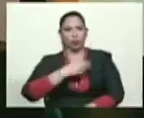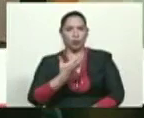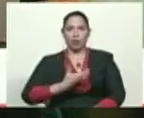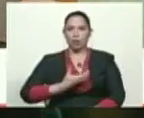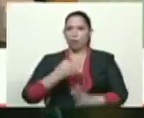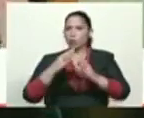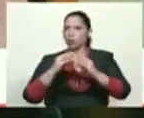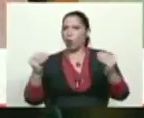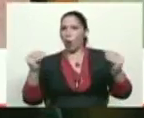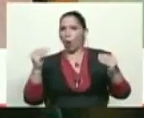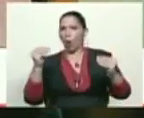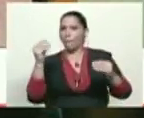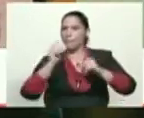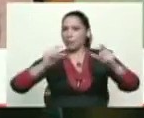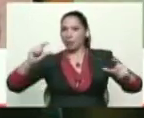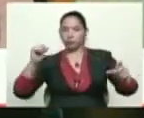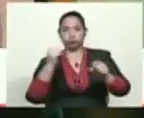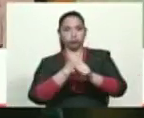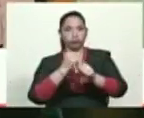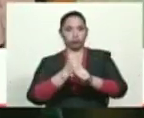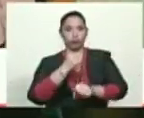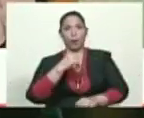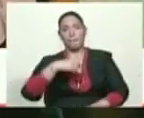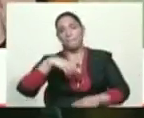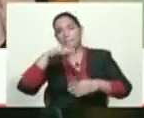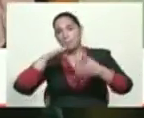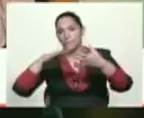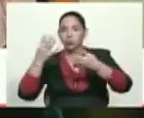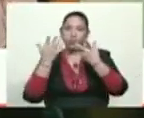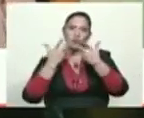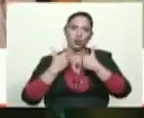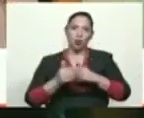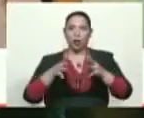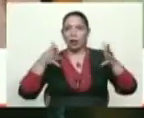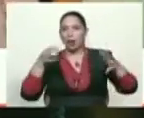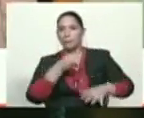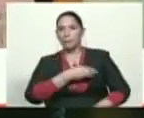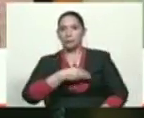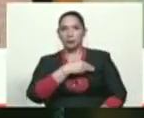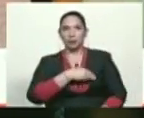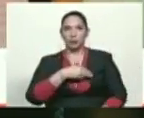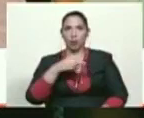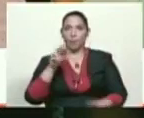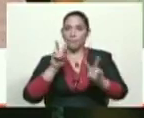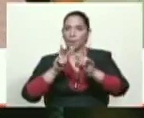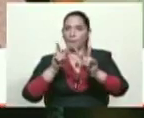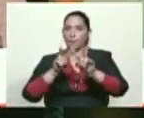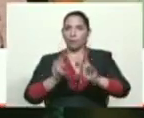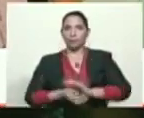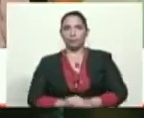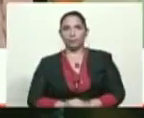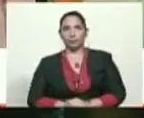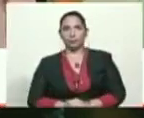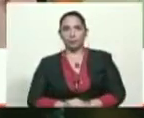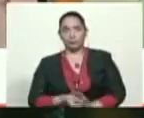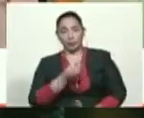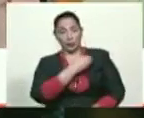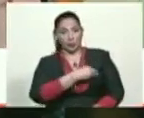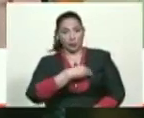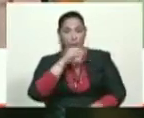todo el mundo trabajando barrio nuevo barrio tricolor la gran misión vivienda venezuela la misión